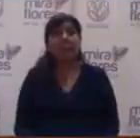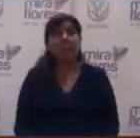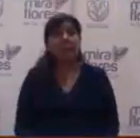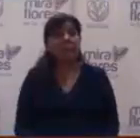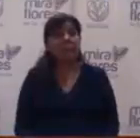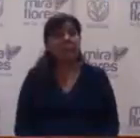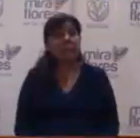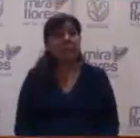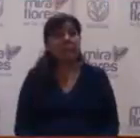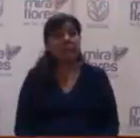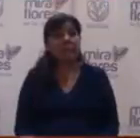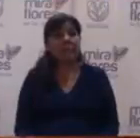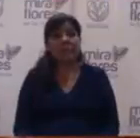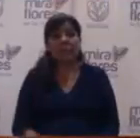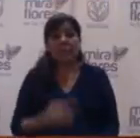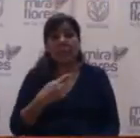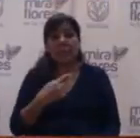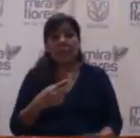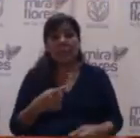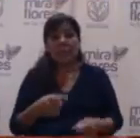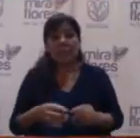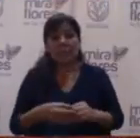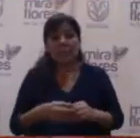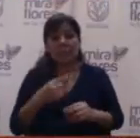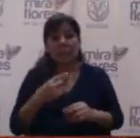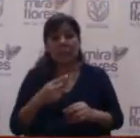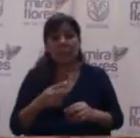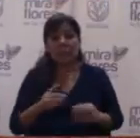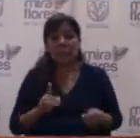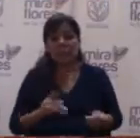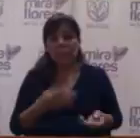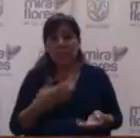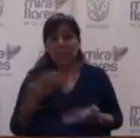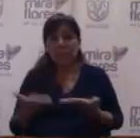regidora. Creo que esas cosas siempre sirven en provecho